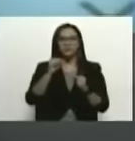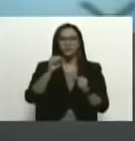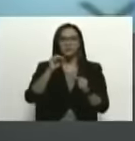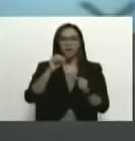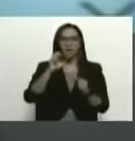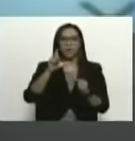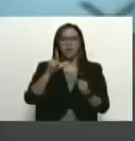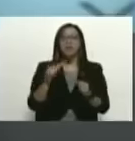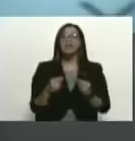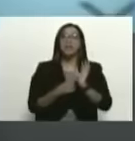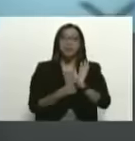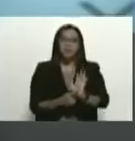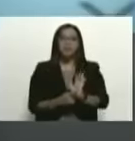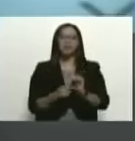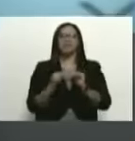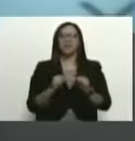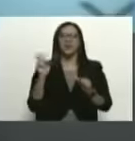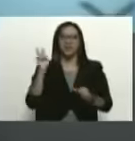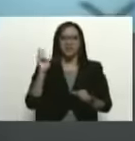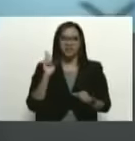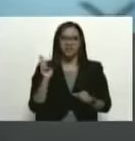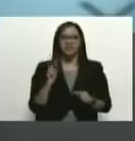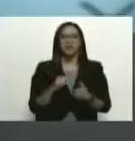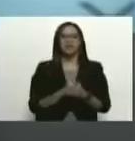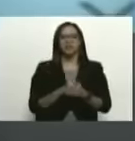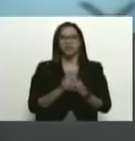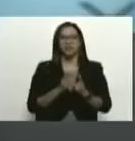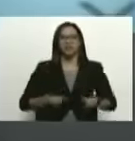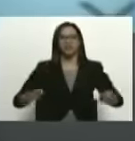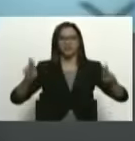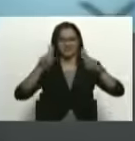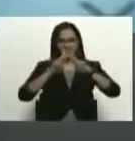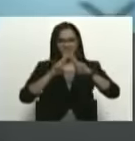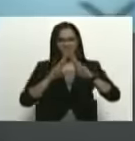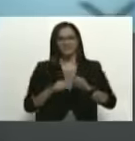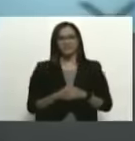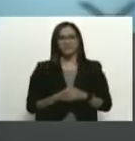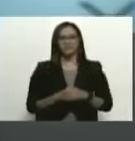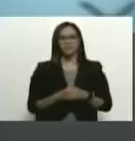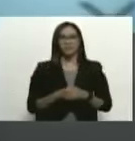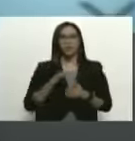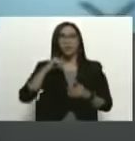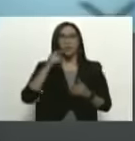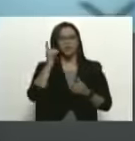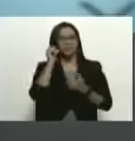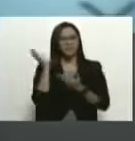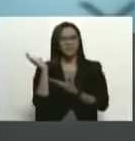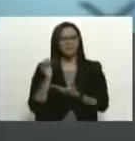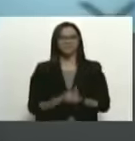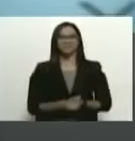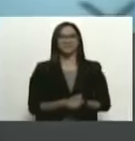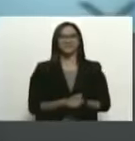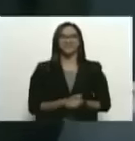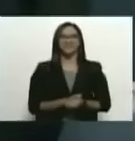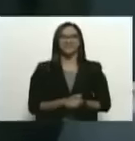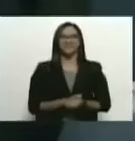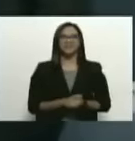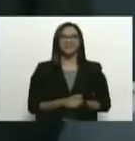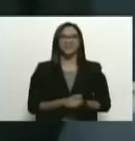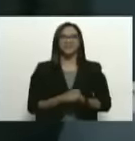quien es el representante permanente de Venezuela ante la Organización de las Naciones Unidas. Julio, te escuchamos. Adelante. Todos